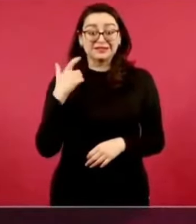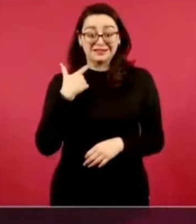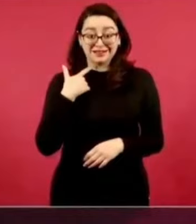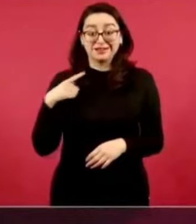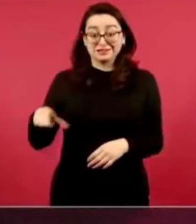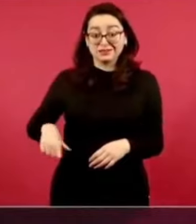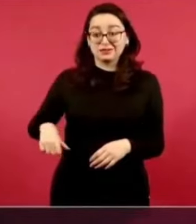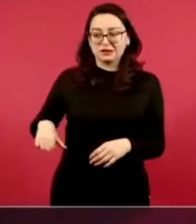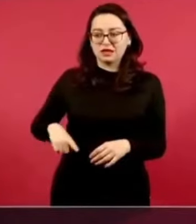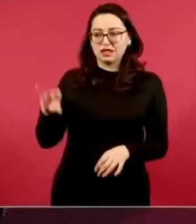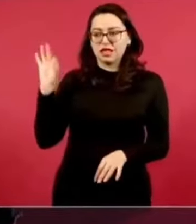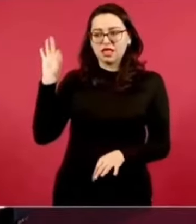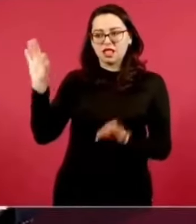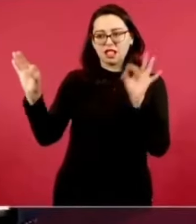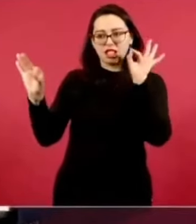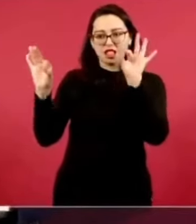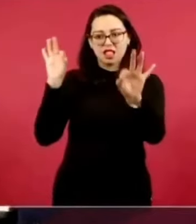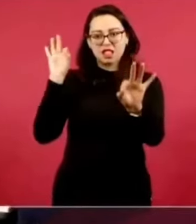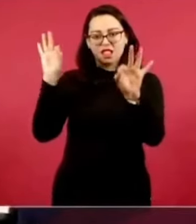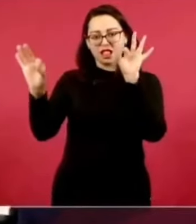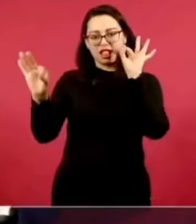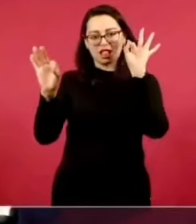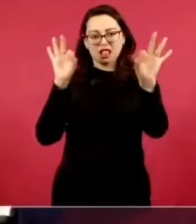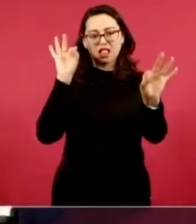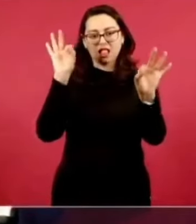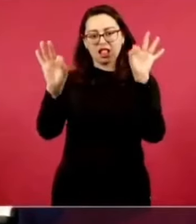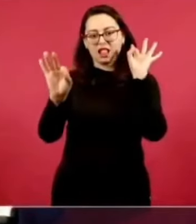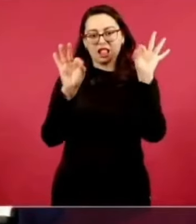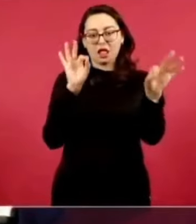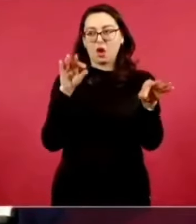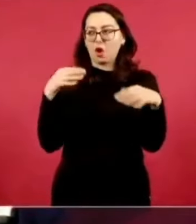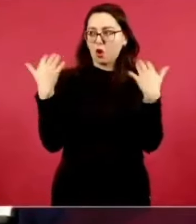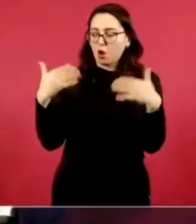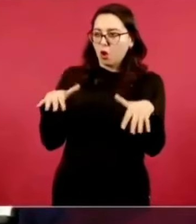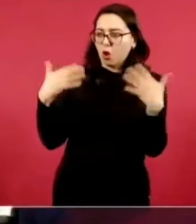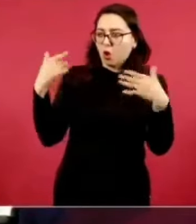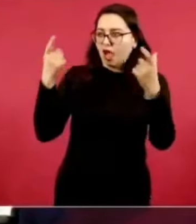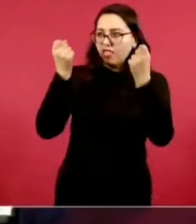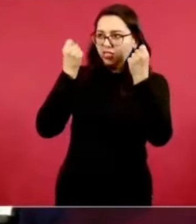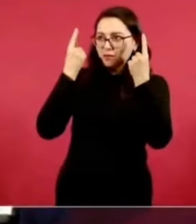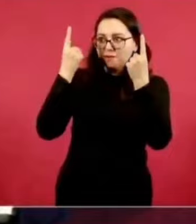establecer ese estilo de vida,